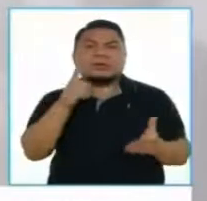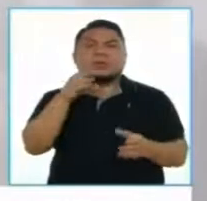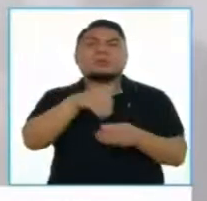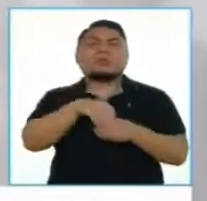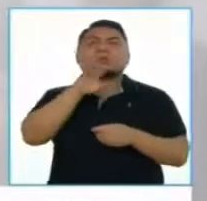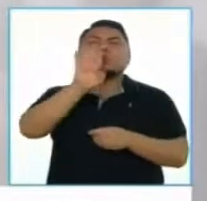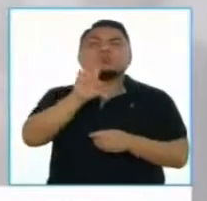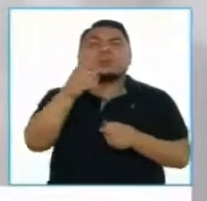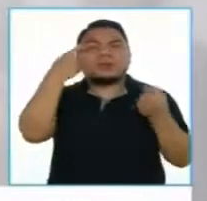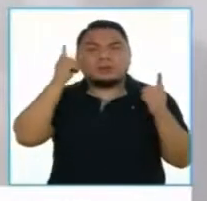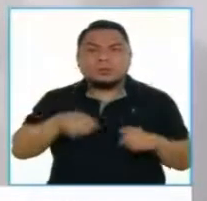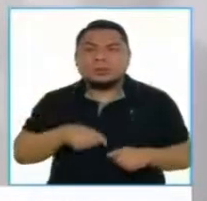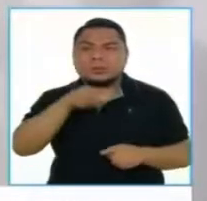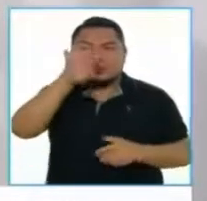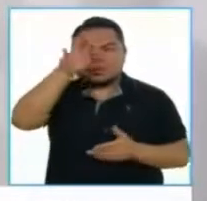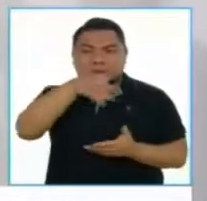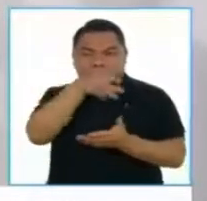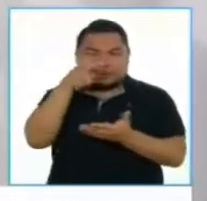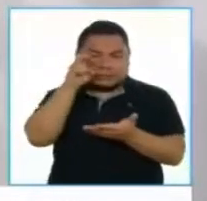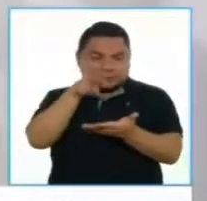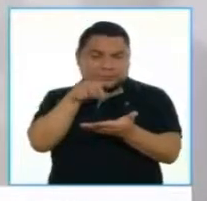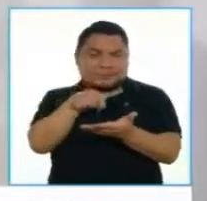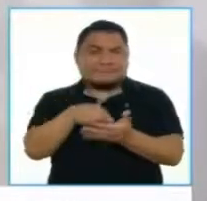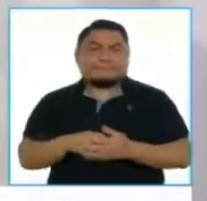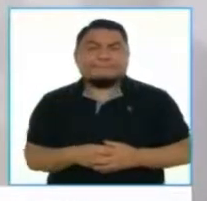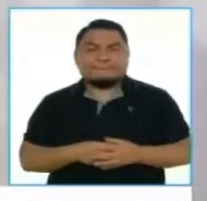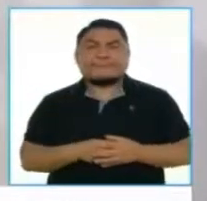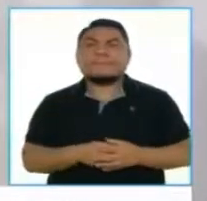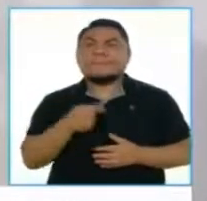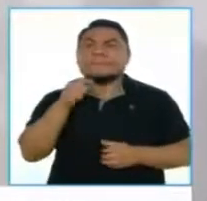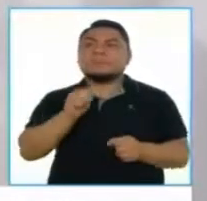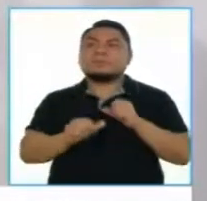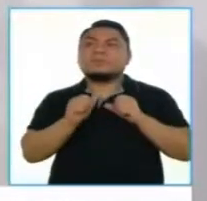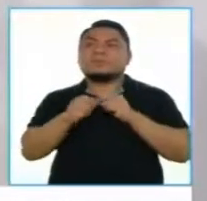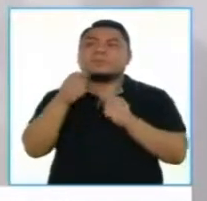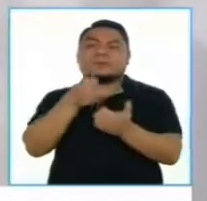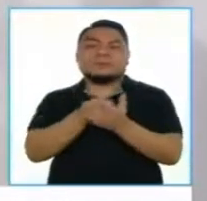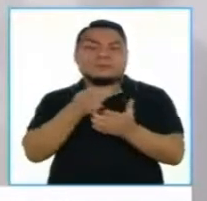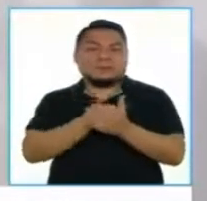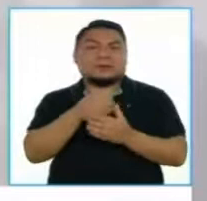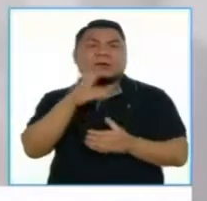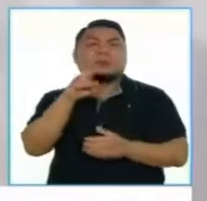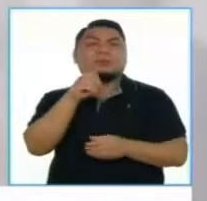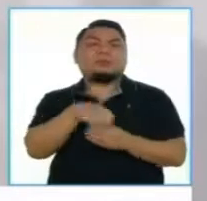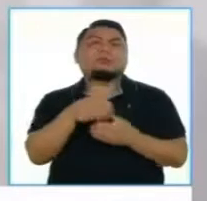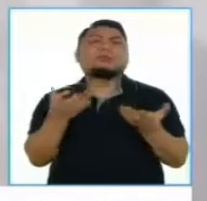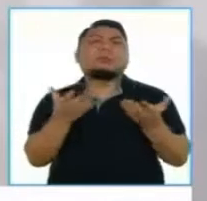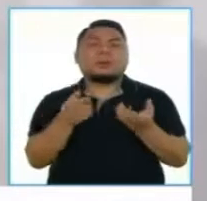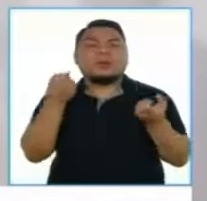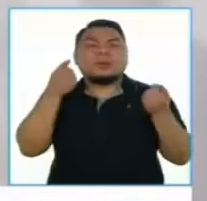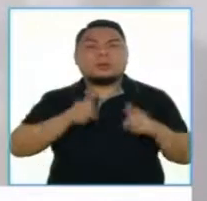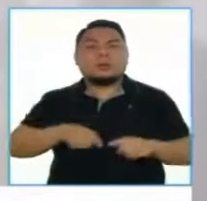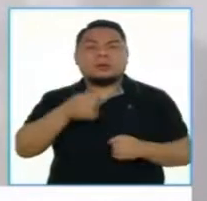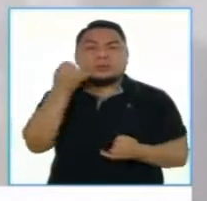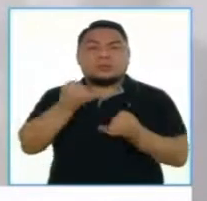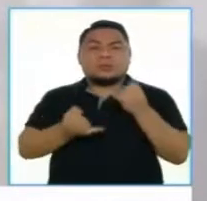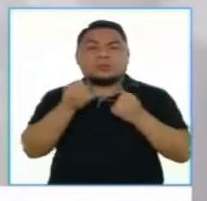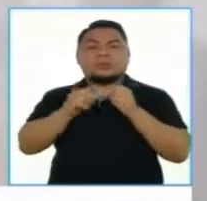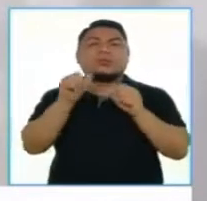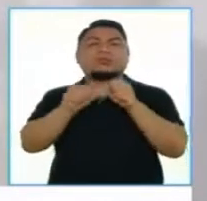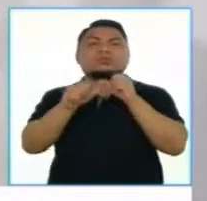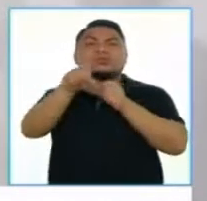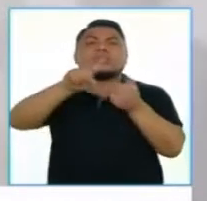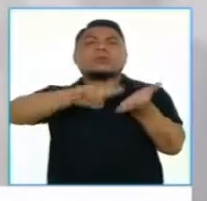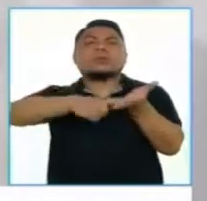su cuenta de acuerdo al siguiente cronograma. La fecha del pago del bono se realizará de acuerdo al último dígito